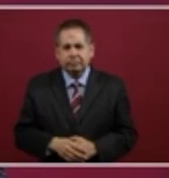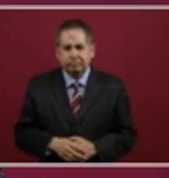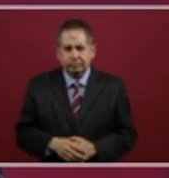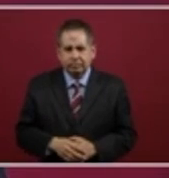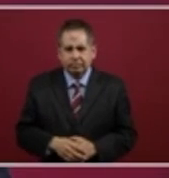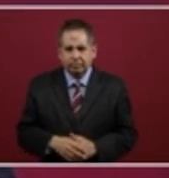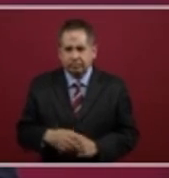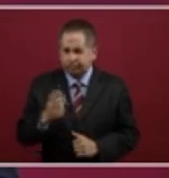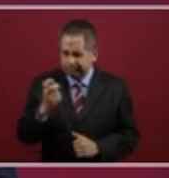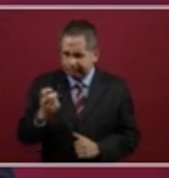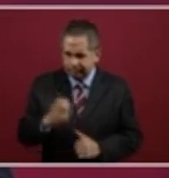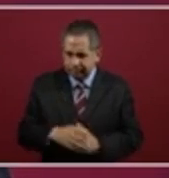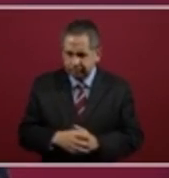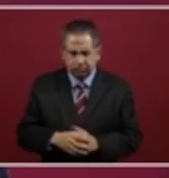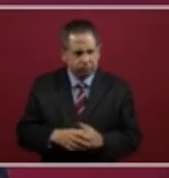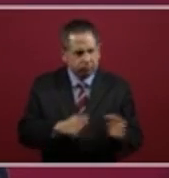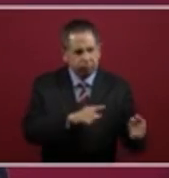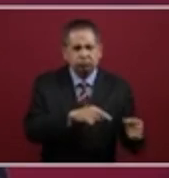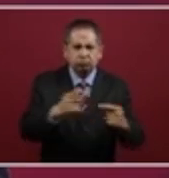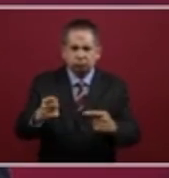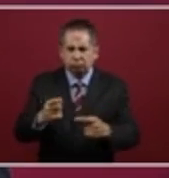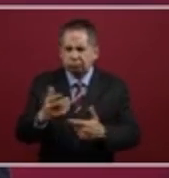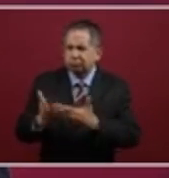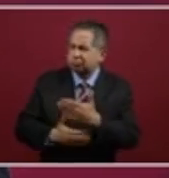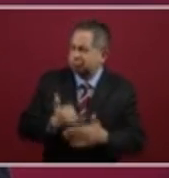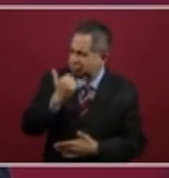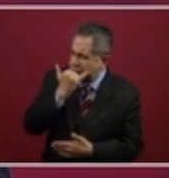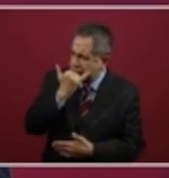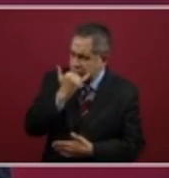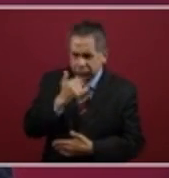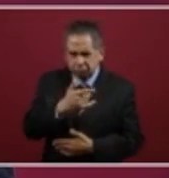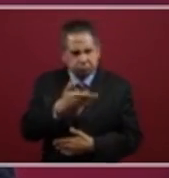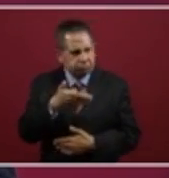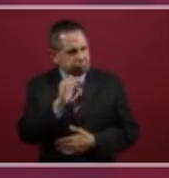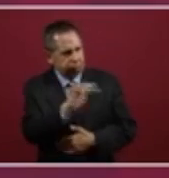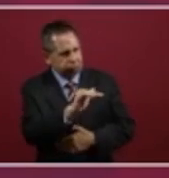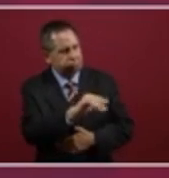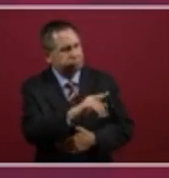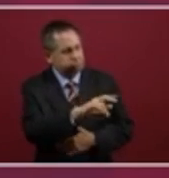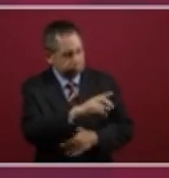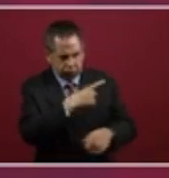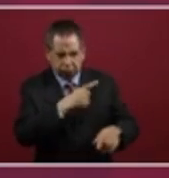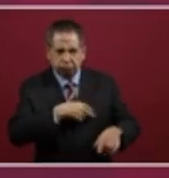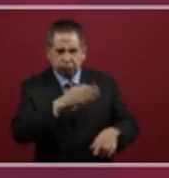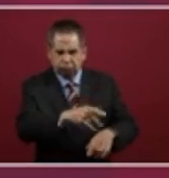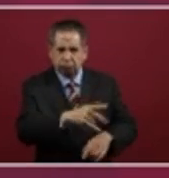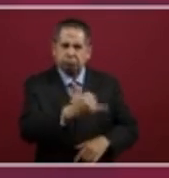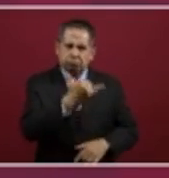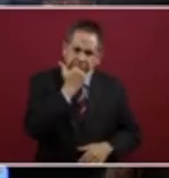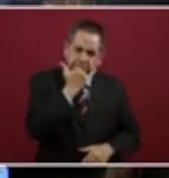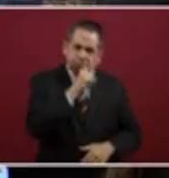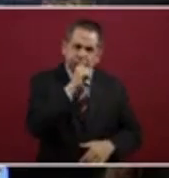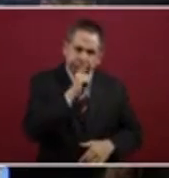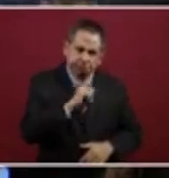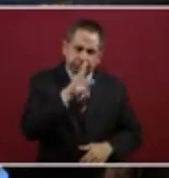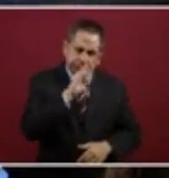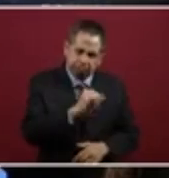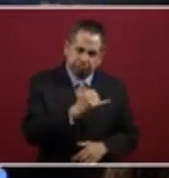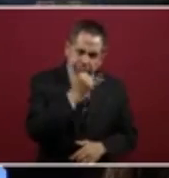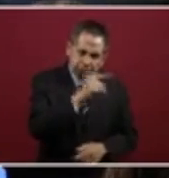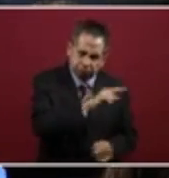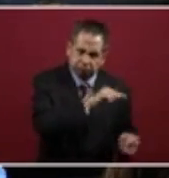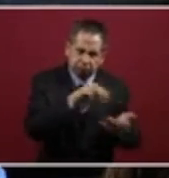Por eso, que ofrezcan disculpa, que reconozcan si hubo error,